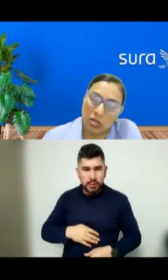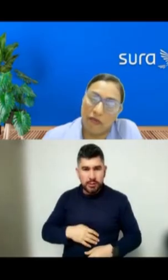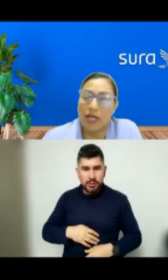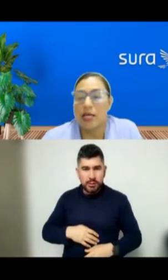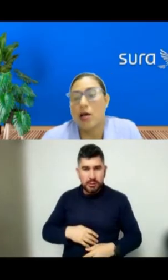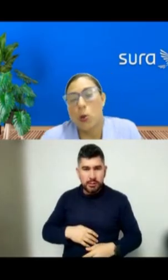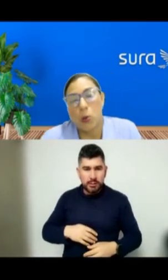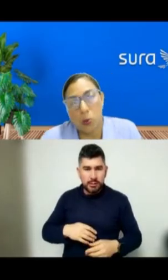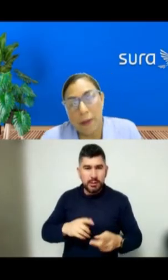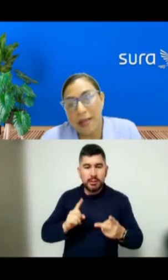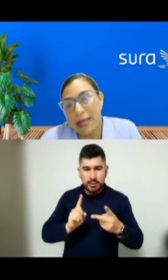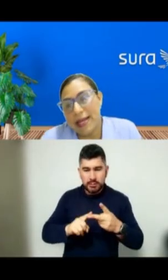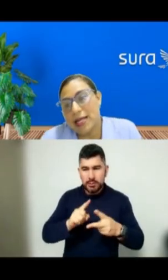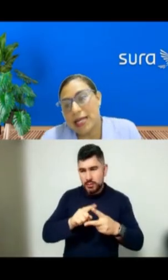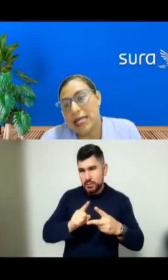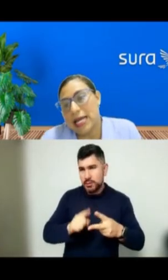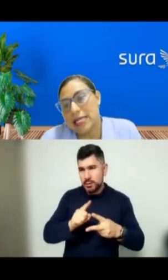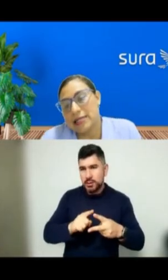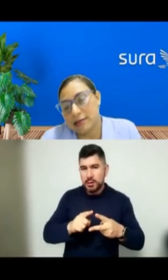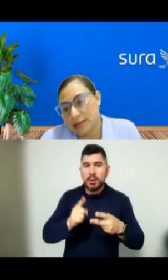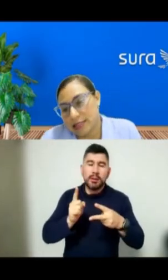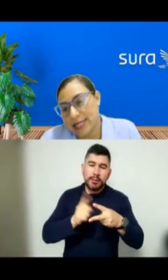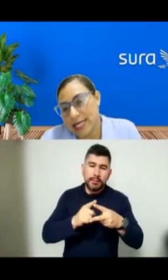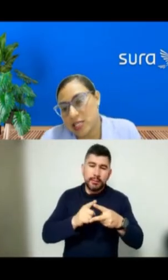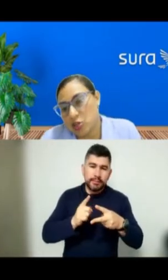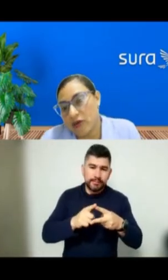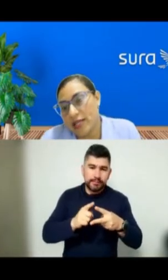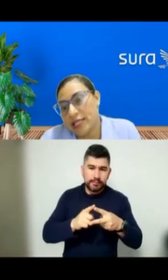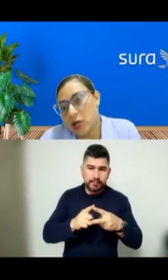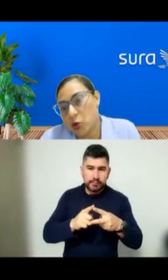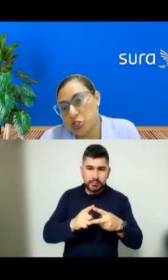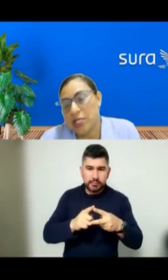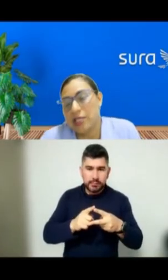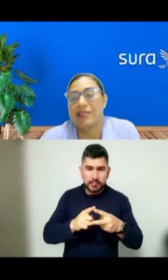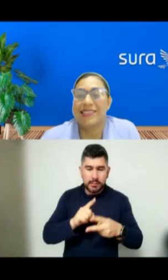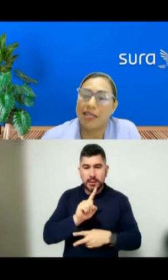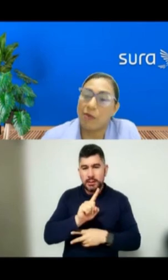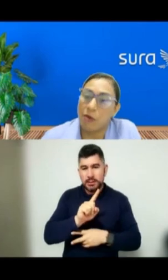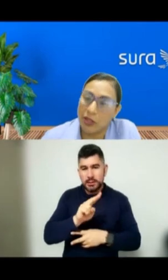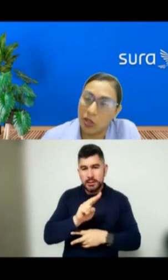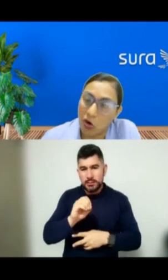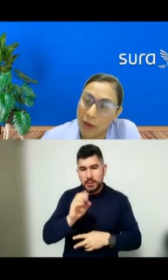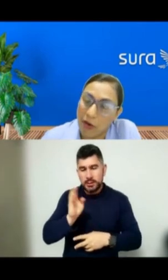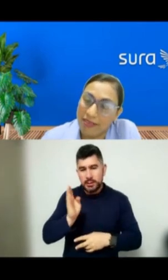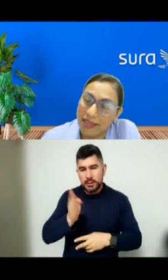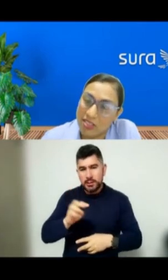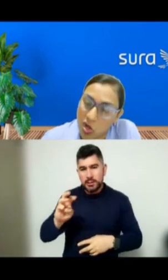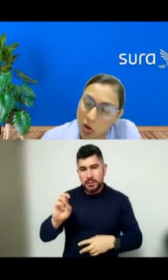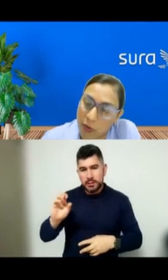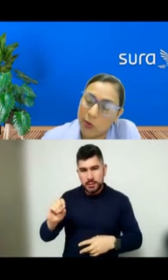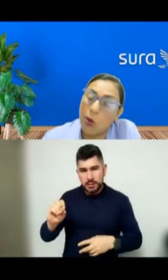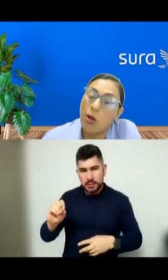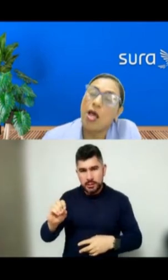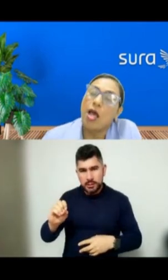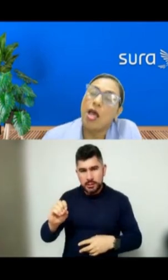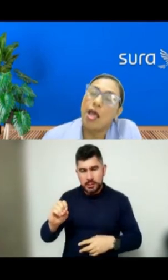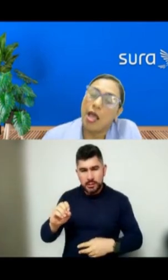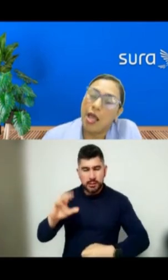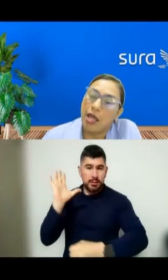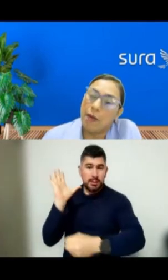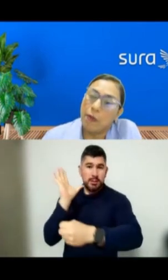van a dar dos cifras. Una primera, sería 120, 80, es decir, que al momento que colocamos el